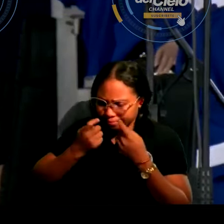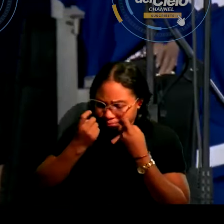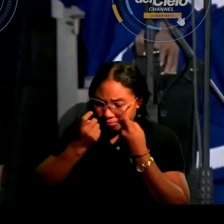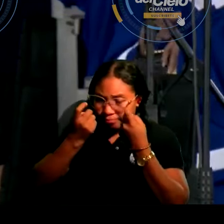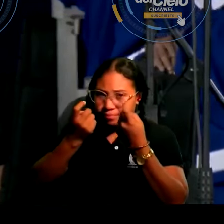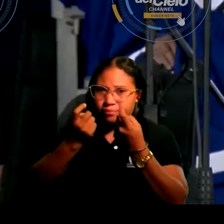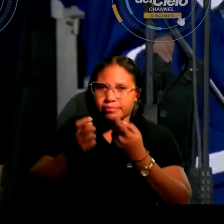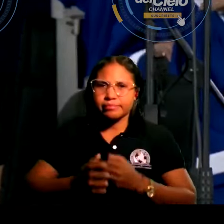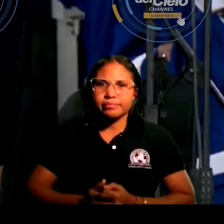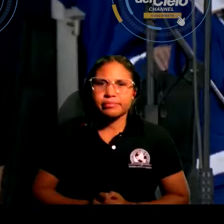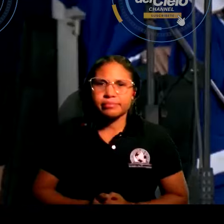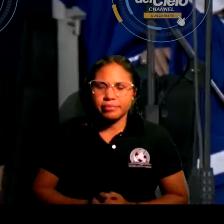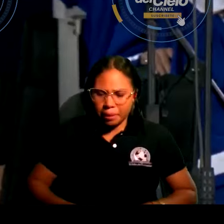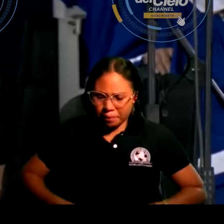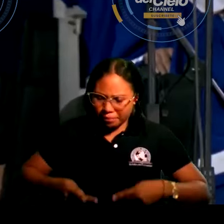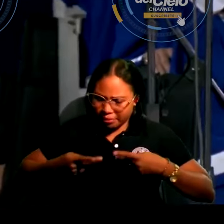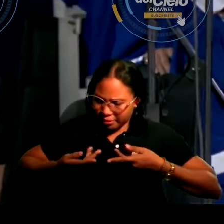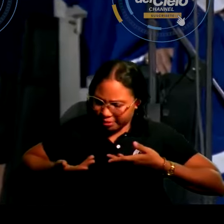Toma mi vida.